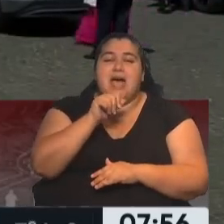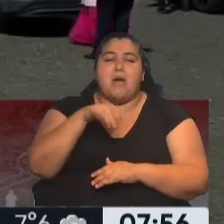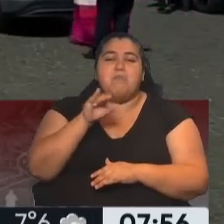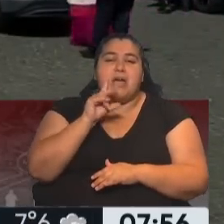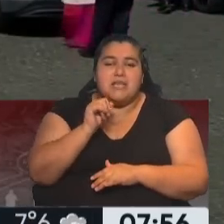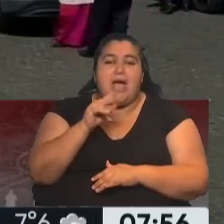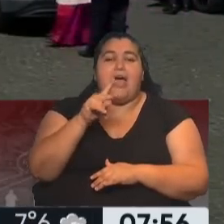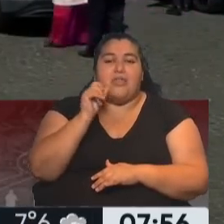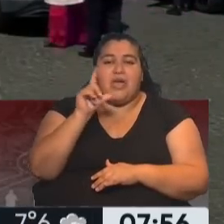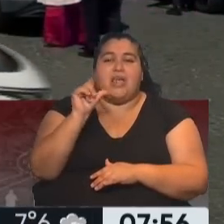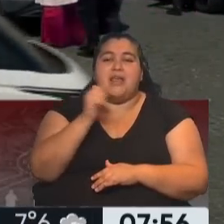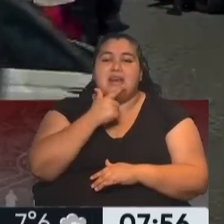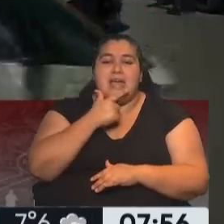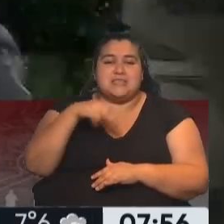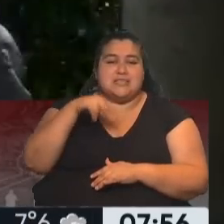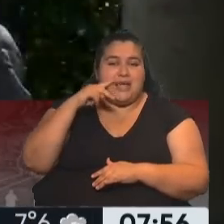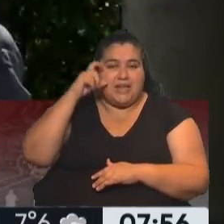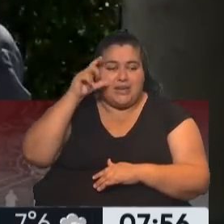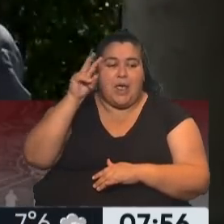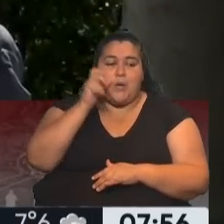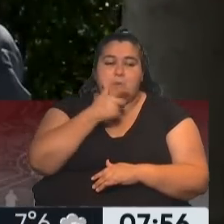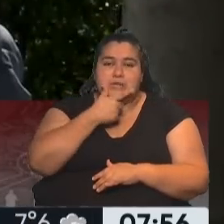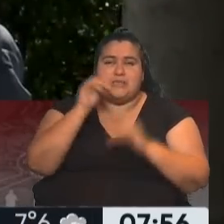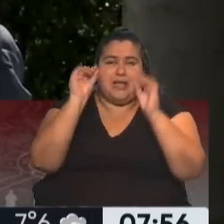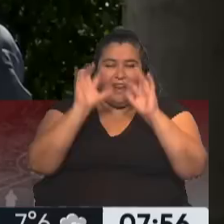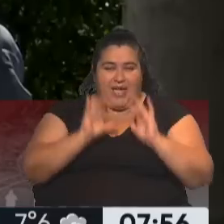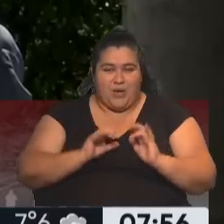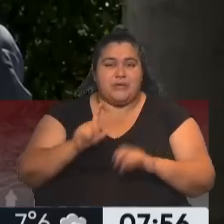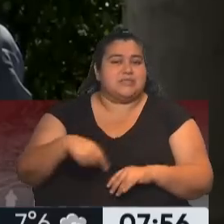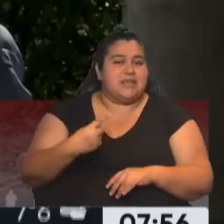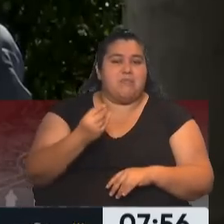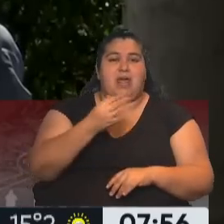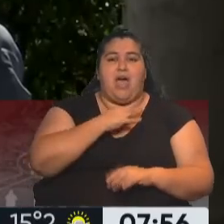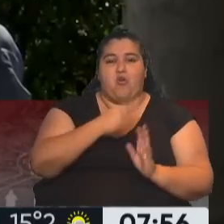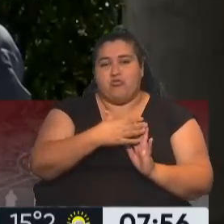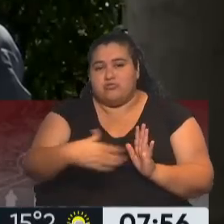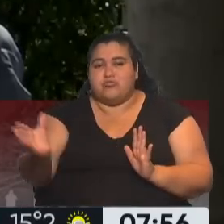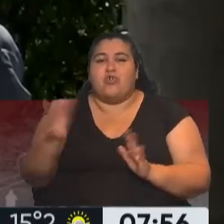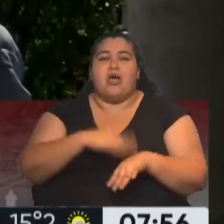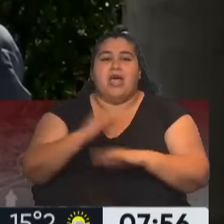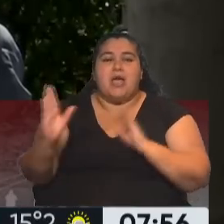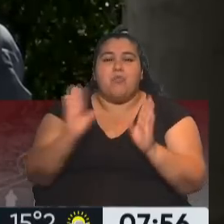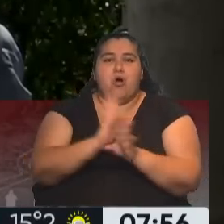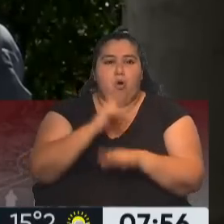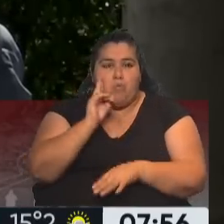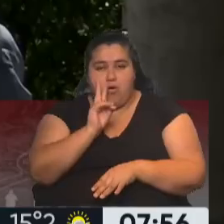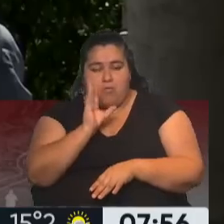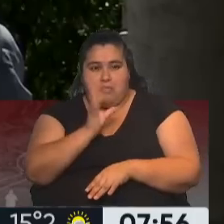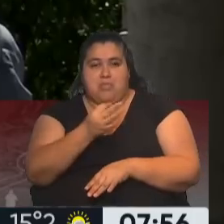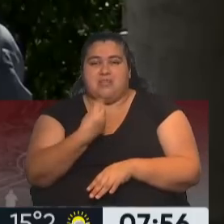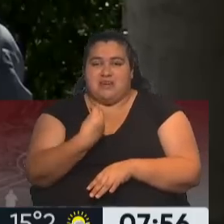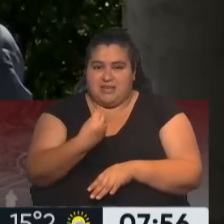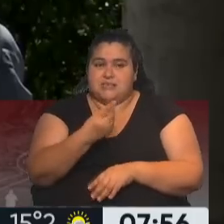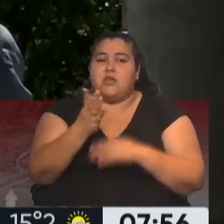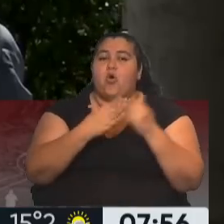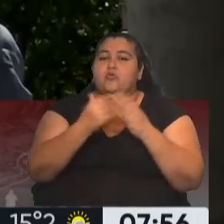famosa nevada del nevada 432 después de Cristo. El 5 de agosto. Y de ahí fue interpretada como una señal y entonces decidieron construir